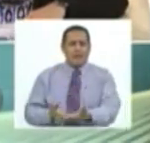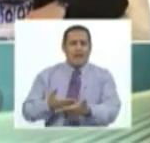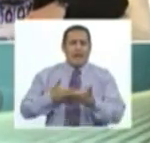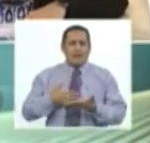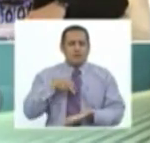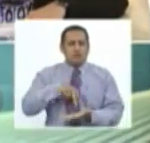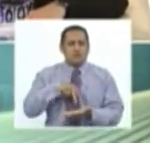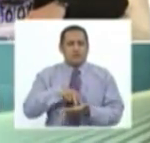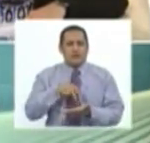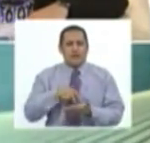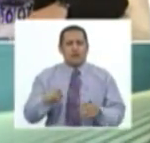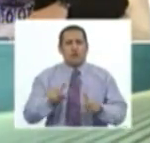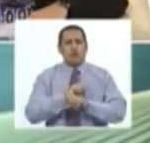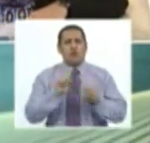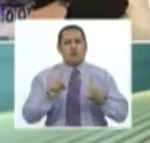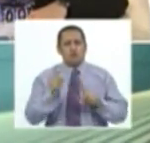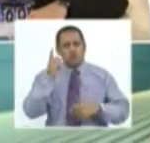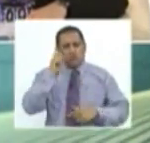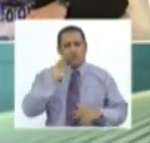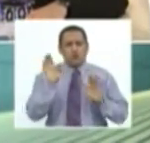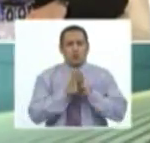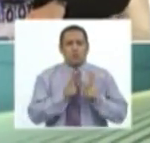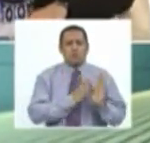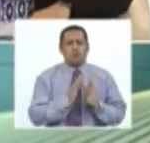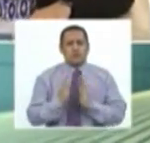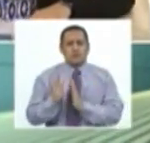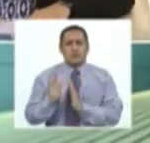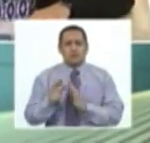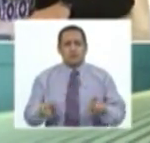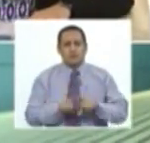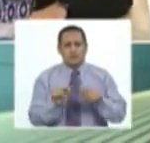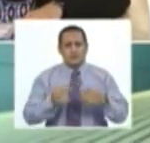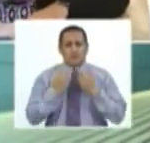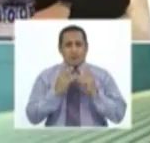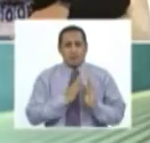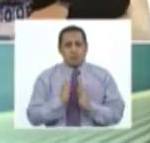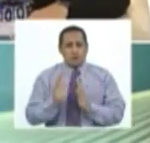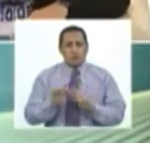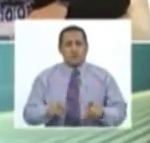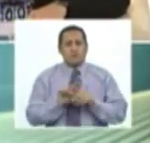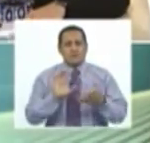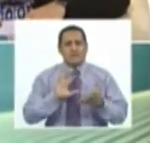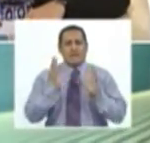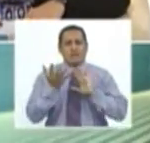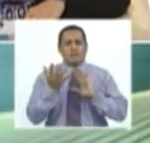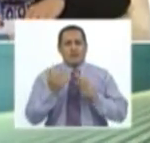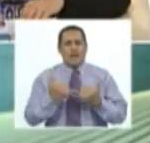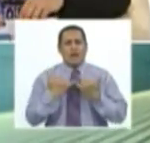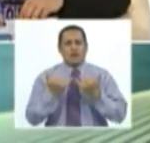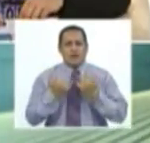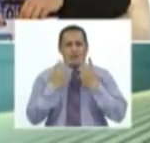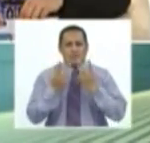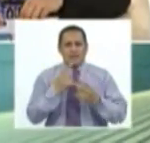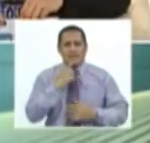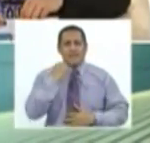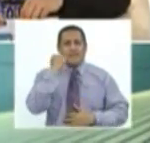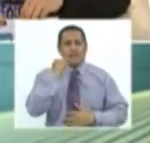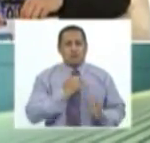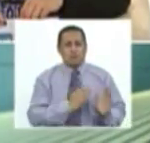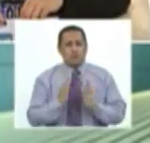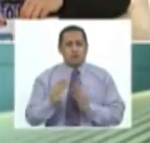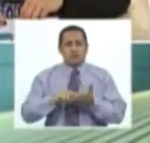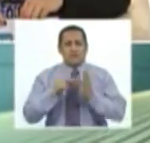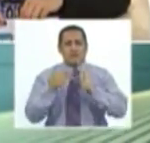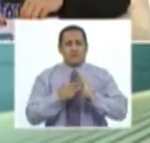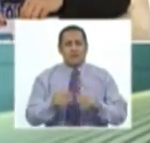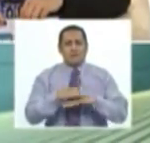no fue avisado de la debida manera, entonces se afectó el debido proceso y se revierte todo. Claro, la afectación del derecho al debido proceso implica